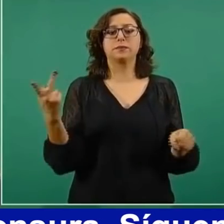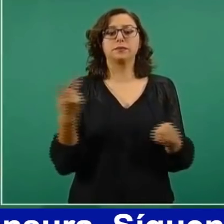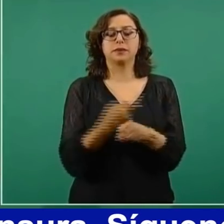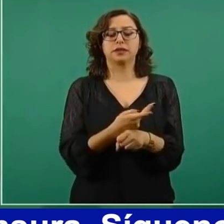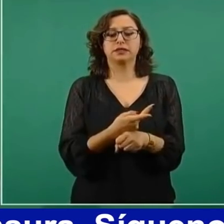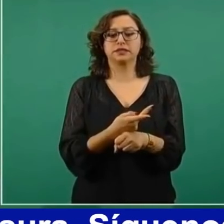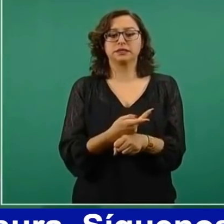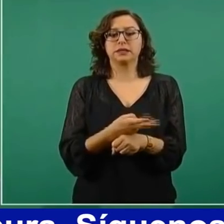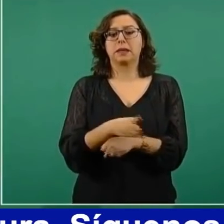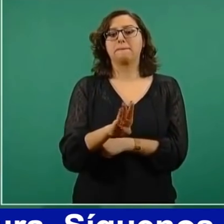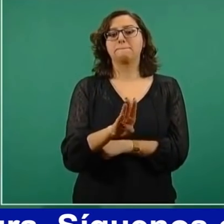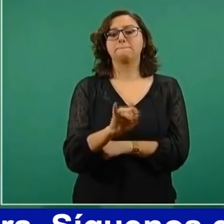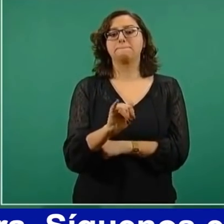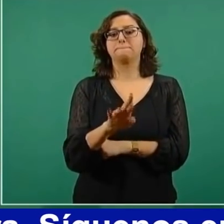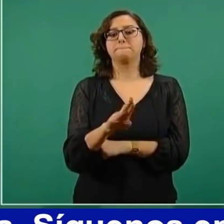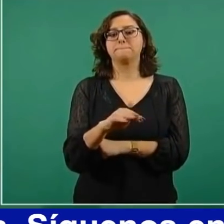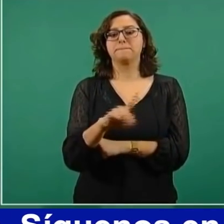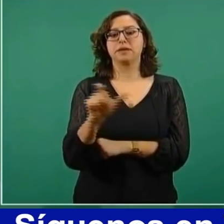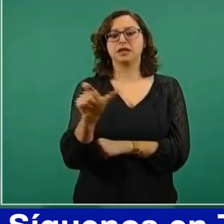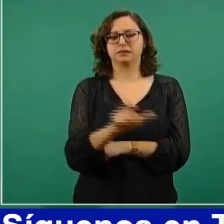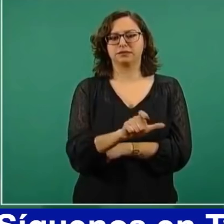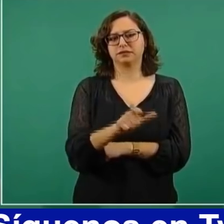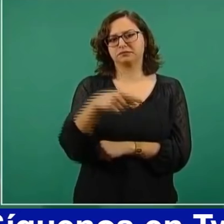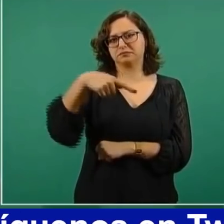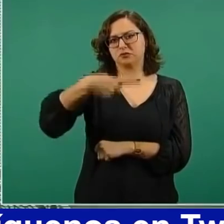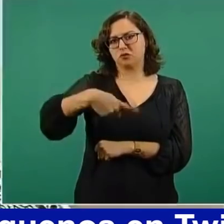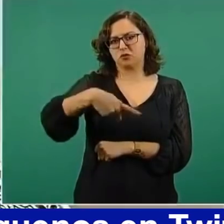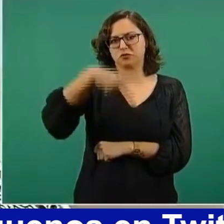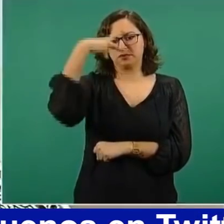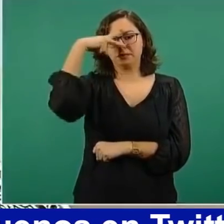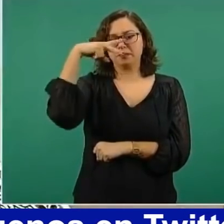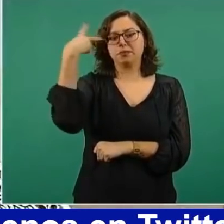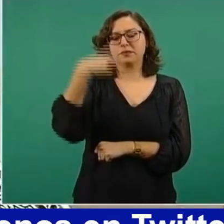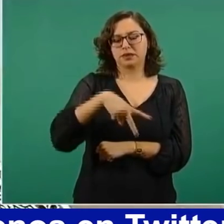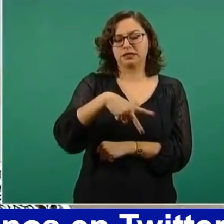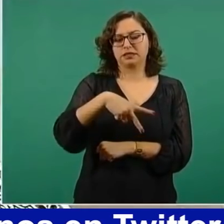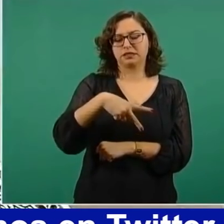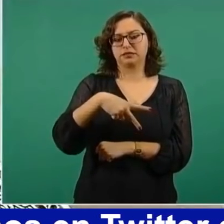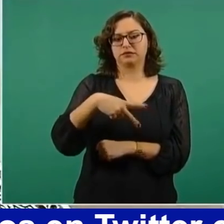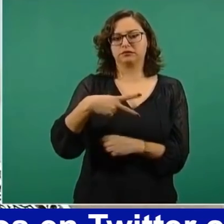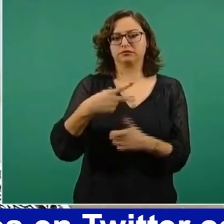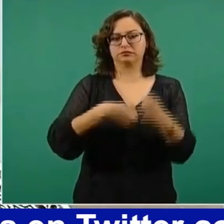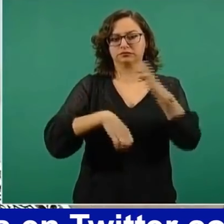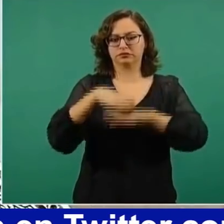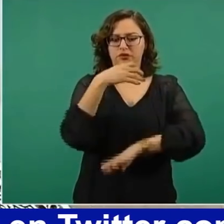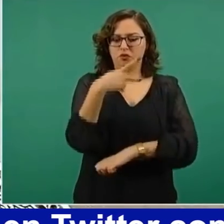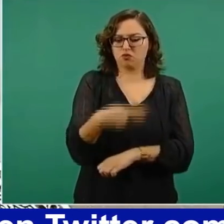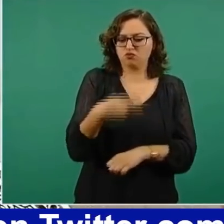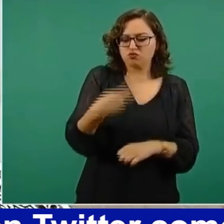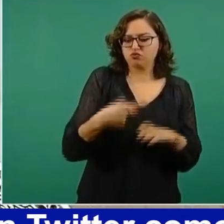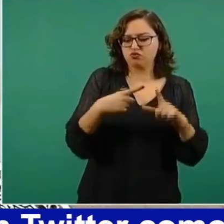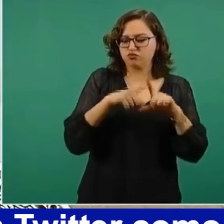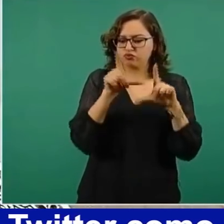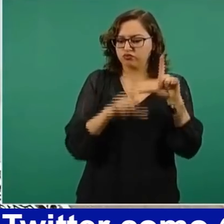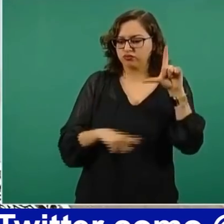quieren decir Biológicos y Reactivos de México, SADCB, es una empresa del gobierno,